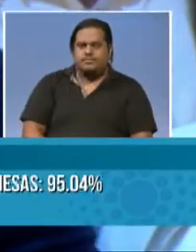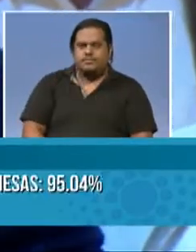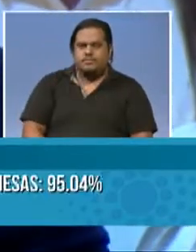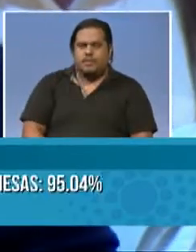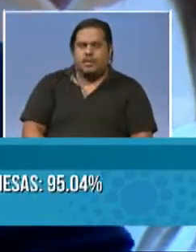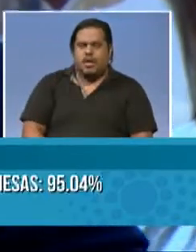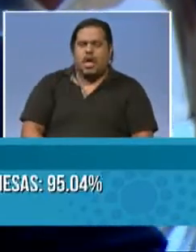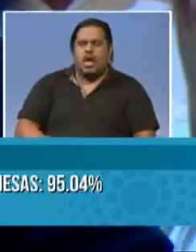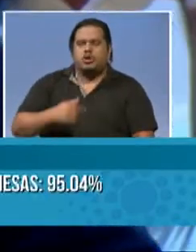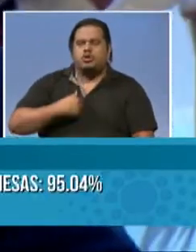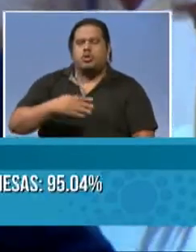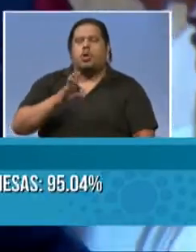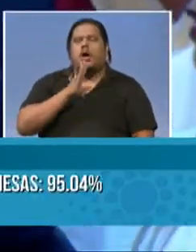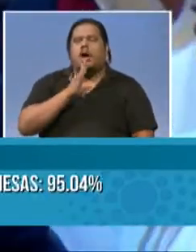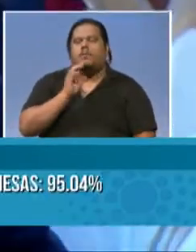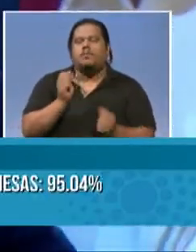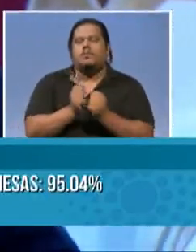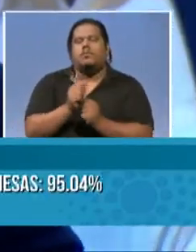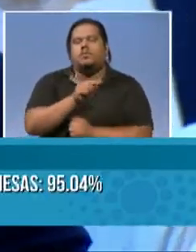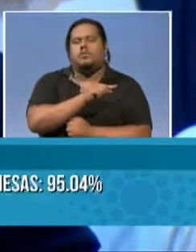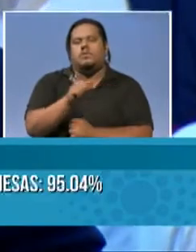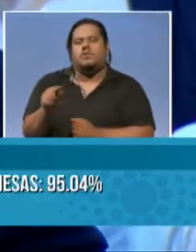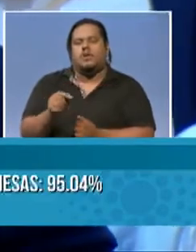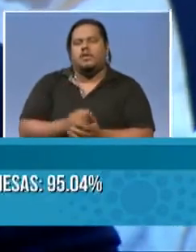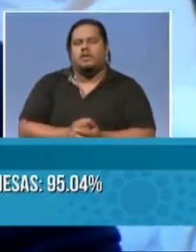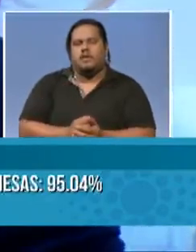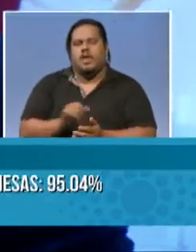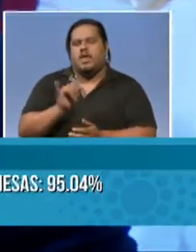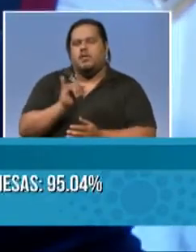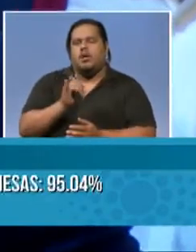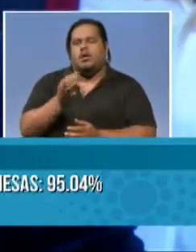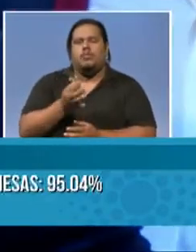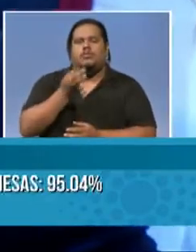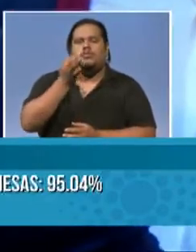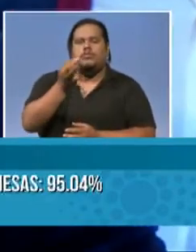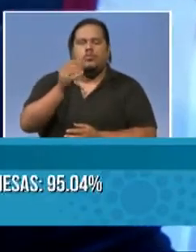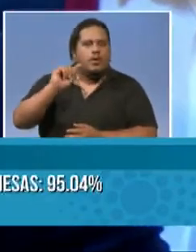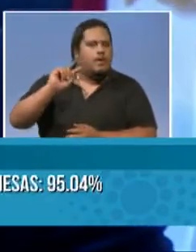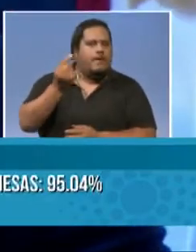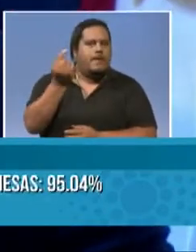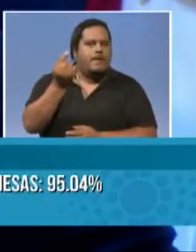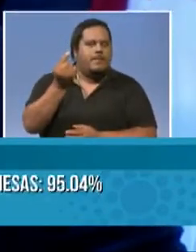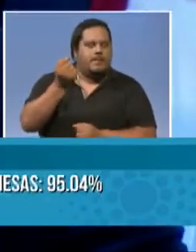me dirijo a ustedes como su futuro primer servidor.